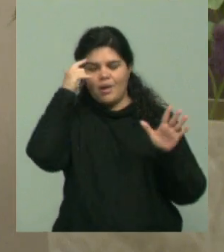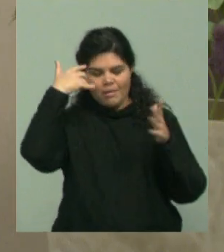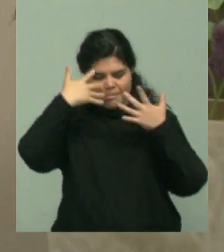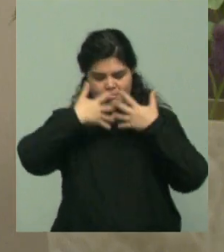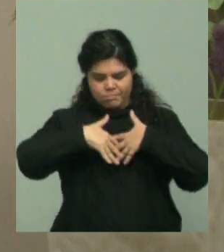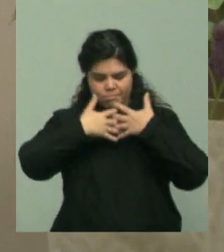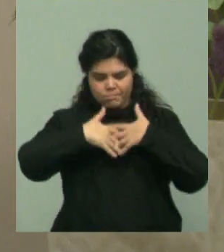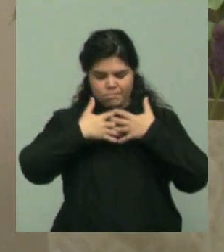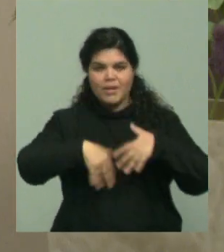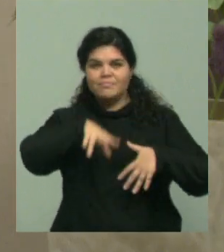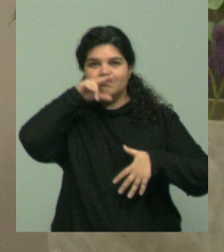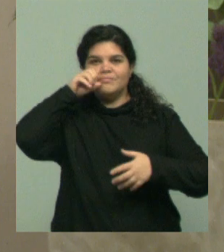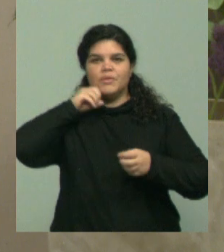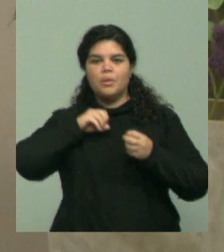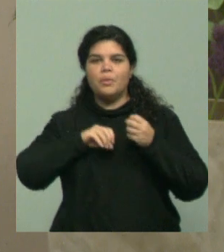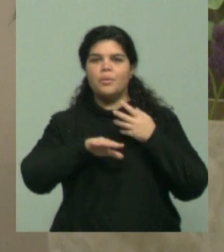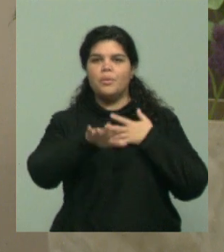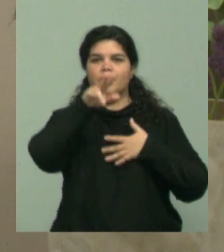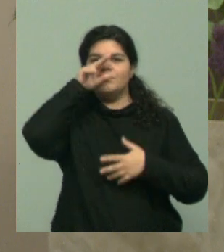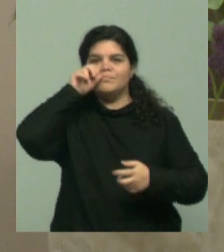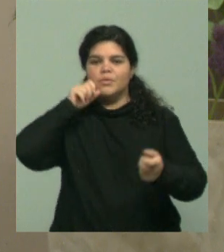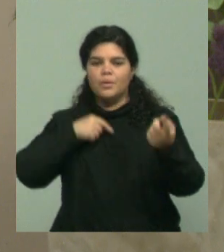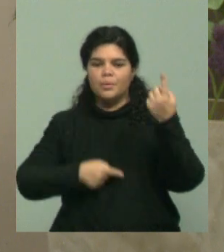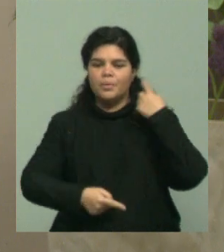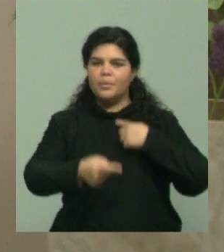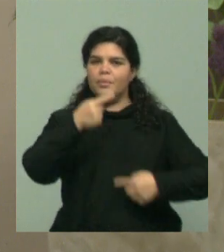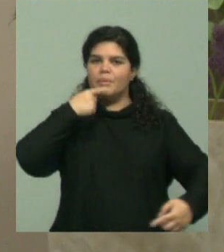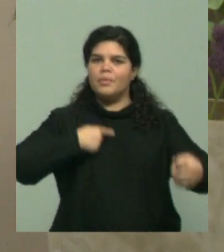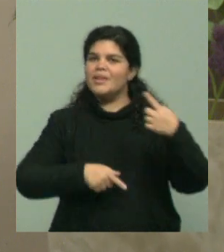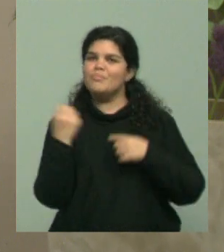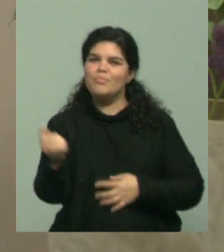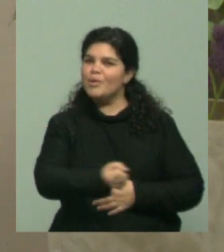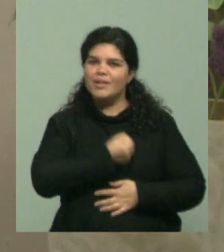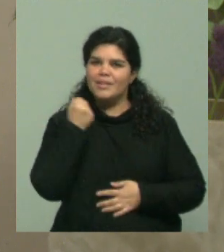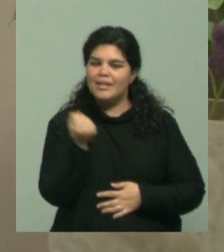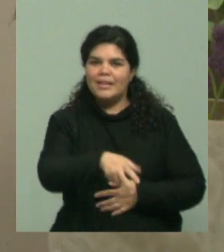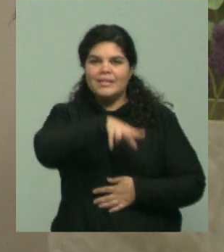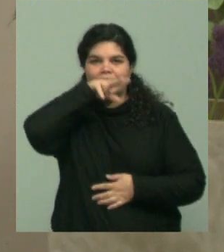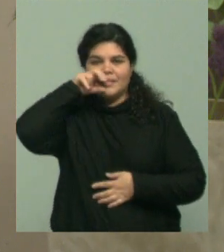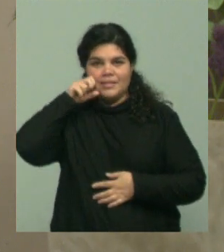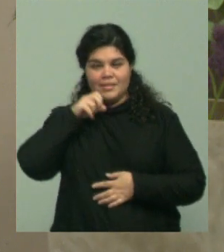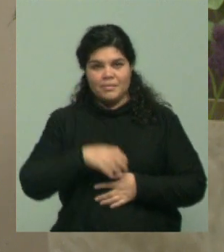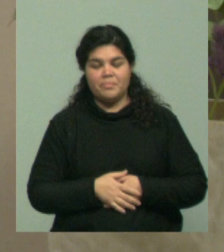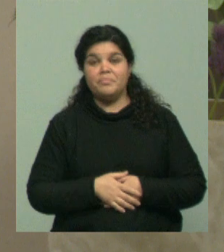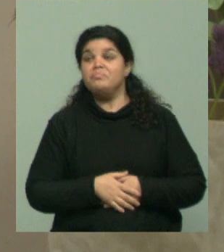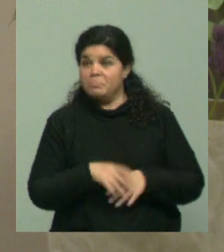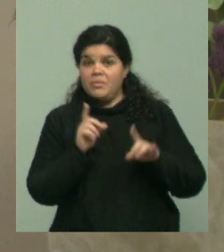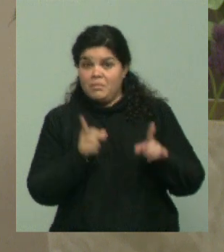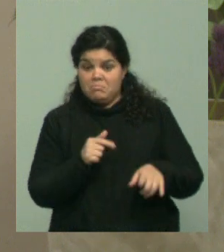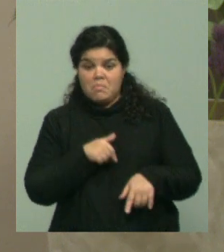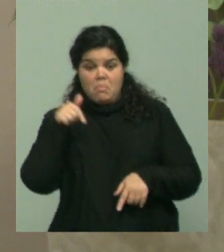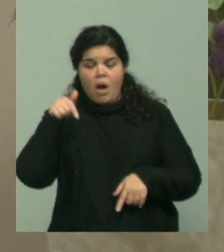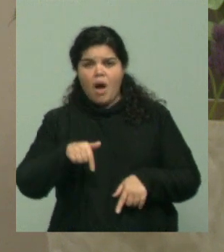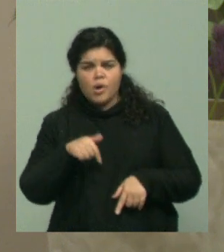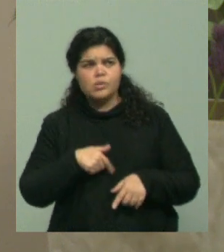¿no? Nosotros en esta tarea por ahí no nos percatamos de la importancia de la respiración. Y digo, en este trabajo en particular es como es tal vez donde empezás